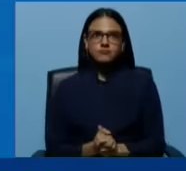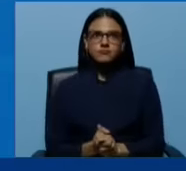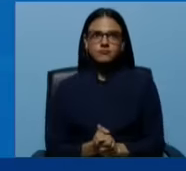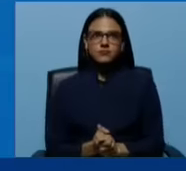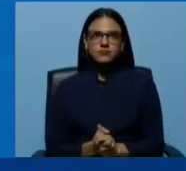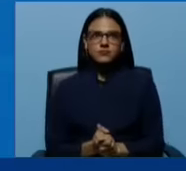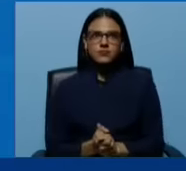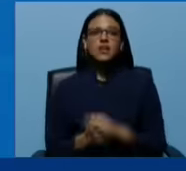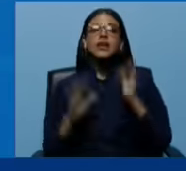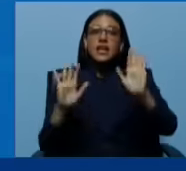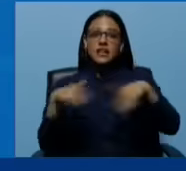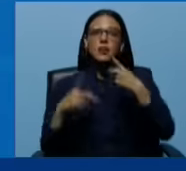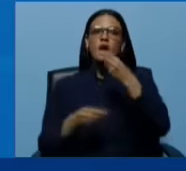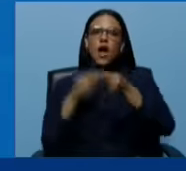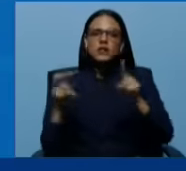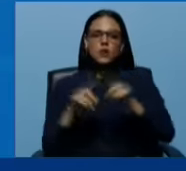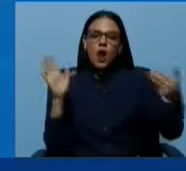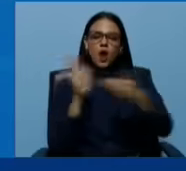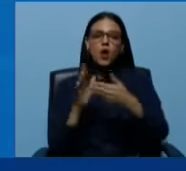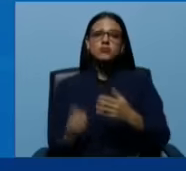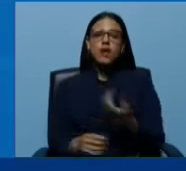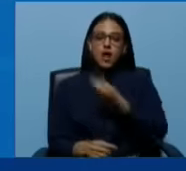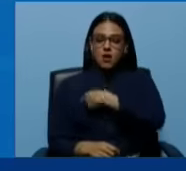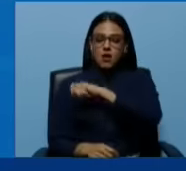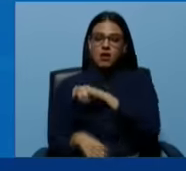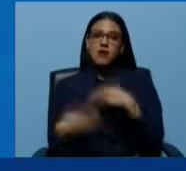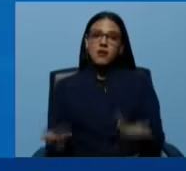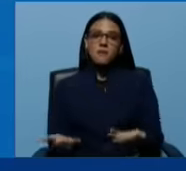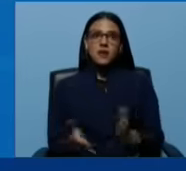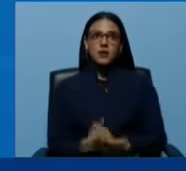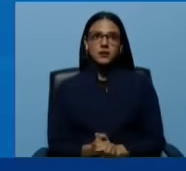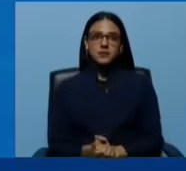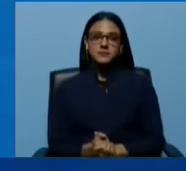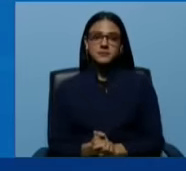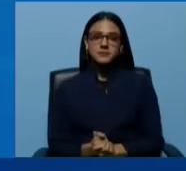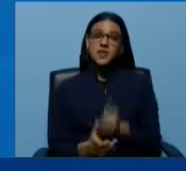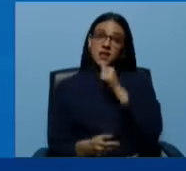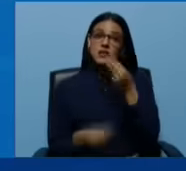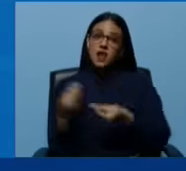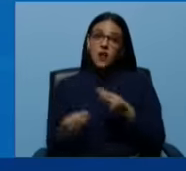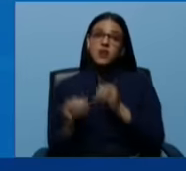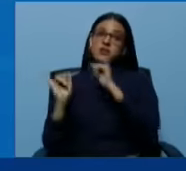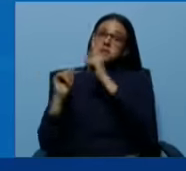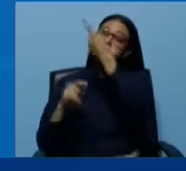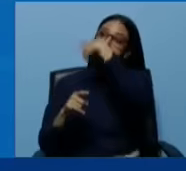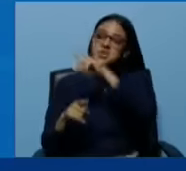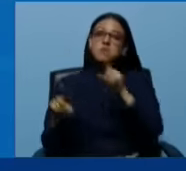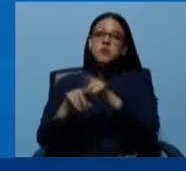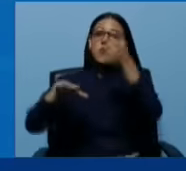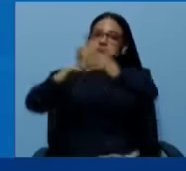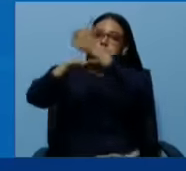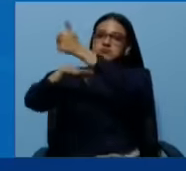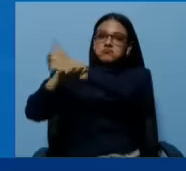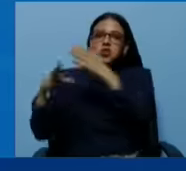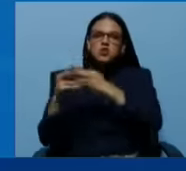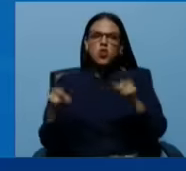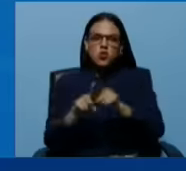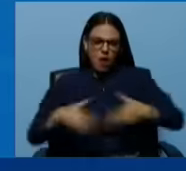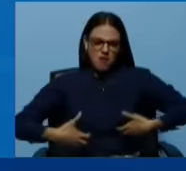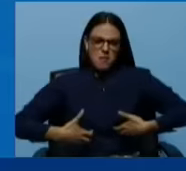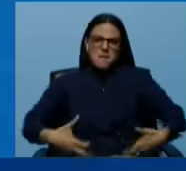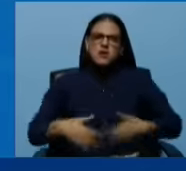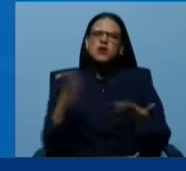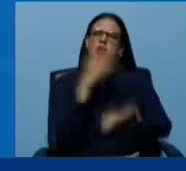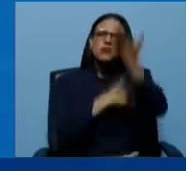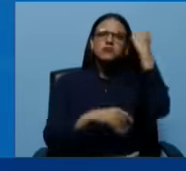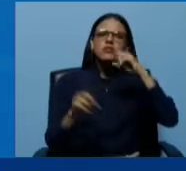Y luego se fueron contra la República Española. ¿Quiénes? Los grandes apellidos, los grandes millonarios de la